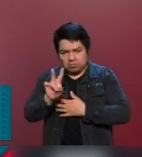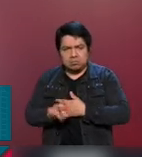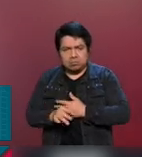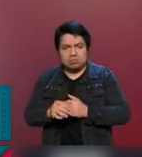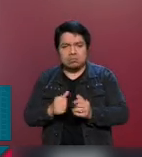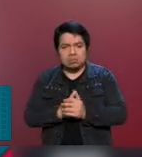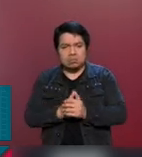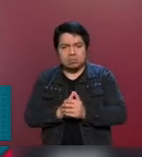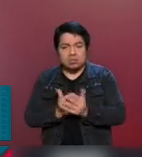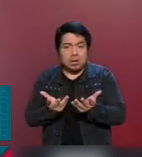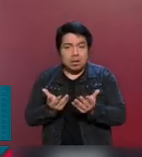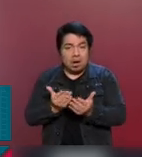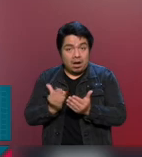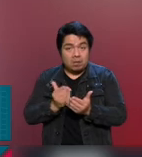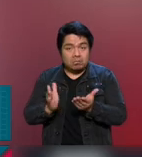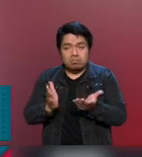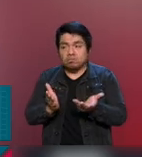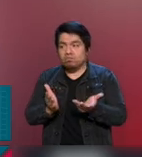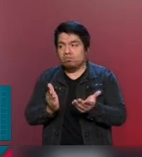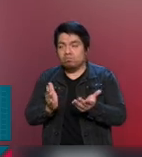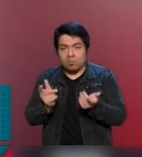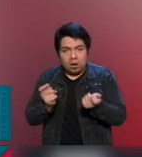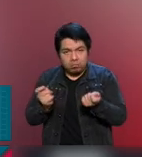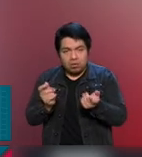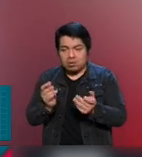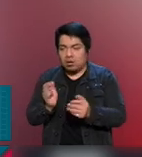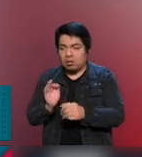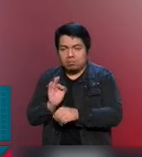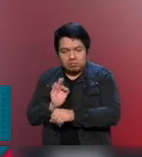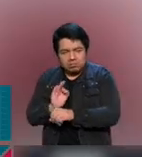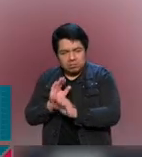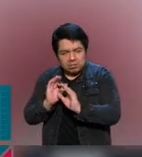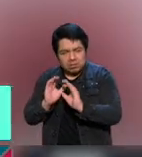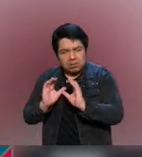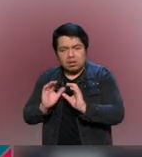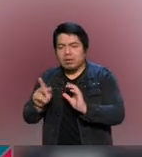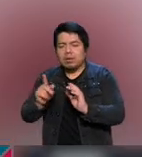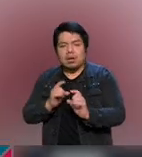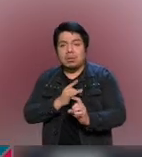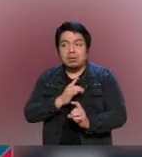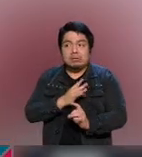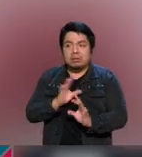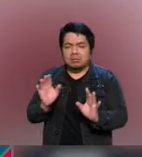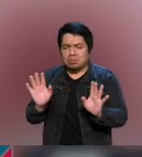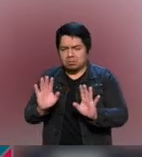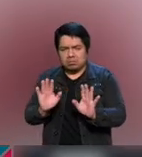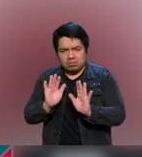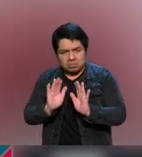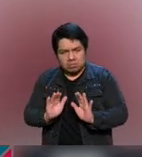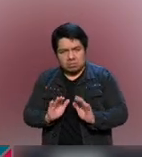se actúe con precaución, pero sin alarmismos.